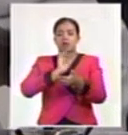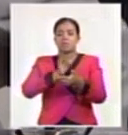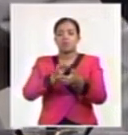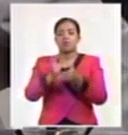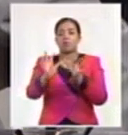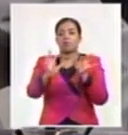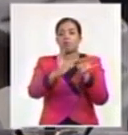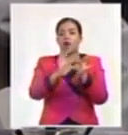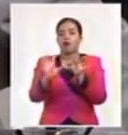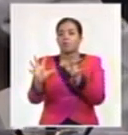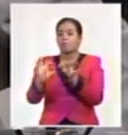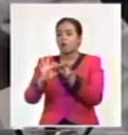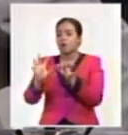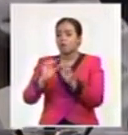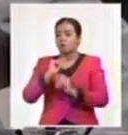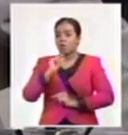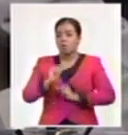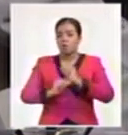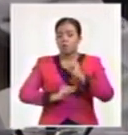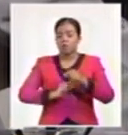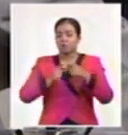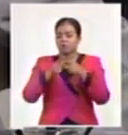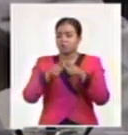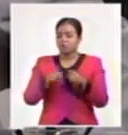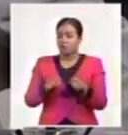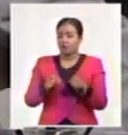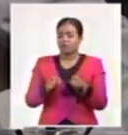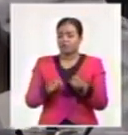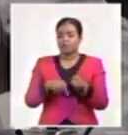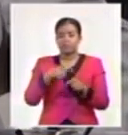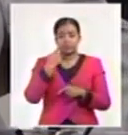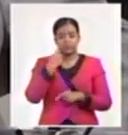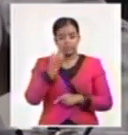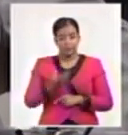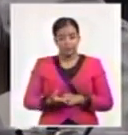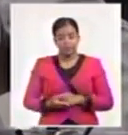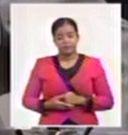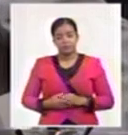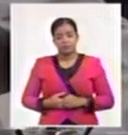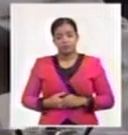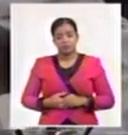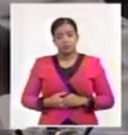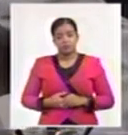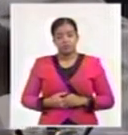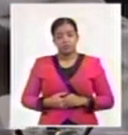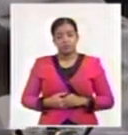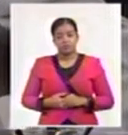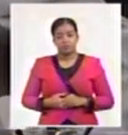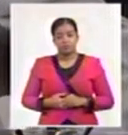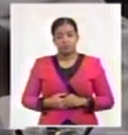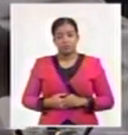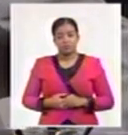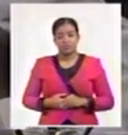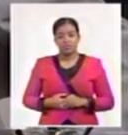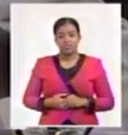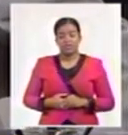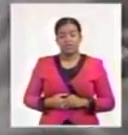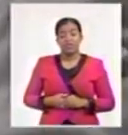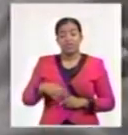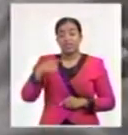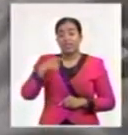el signo en última instancia de esa multipolaridad, en mi opinión, lo va a poner el conflicto en